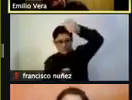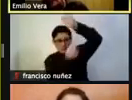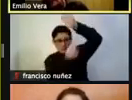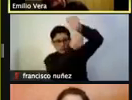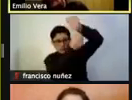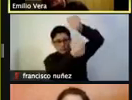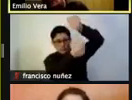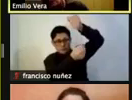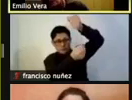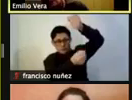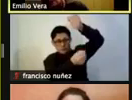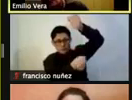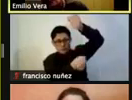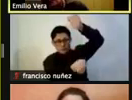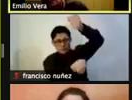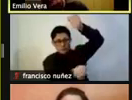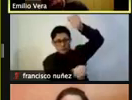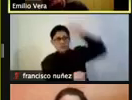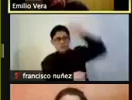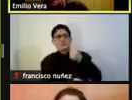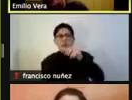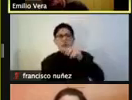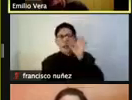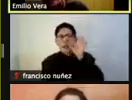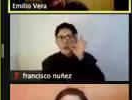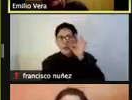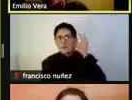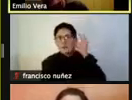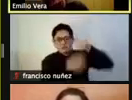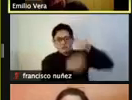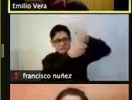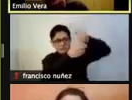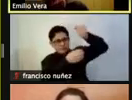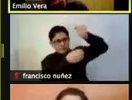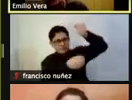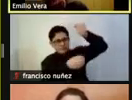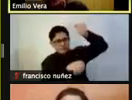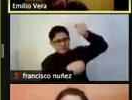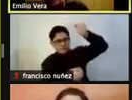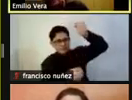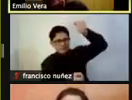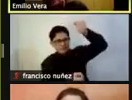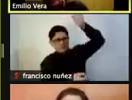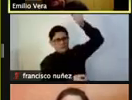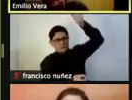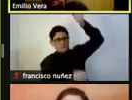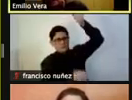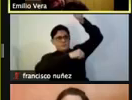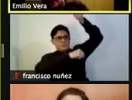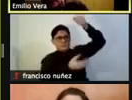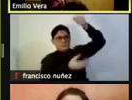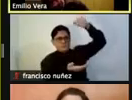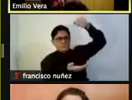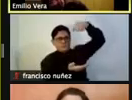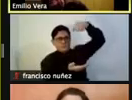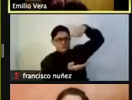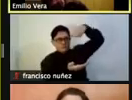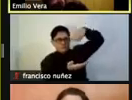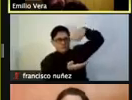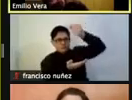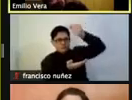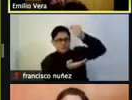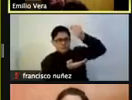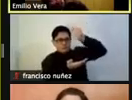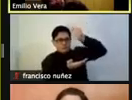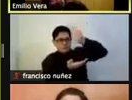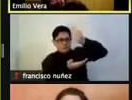por sobre ellos. Y la señal, ¿no es cierto?, que produce son señales sísmicas que bajan hacia la corteza, hacia el manto, y vuelven a